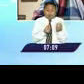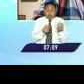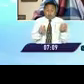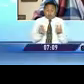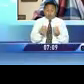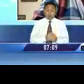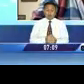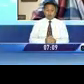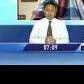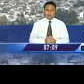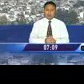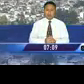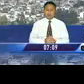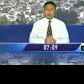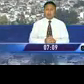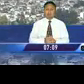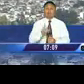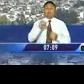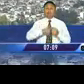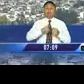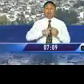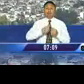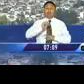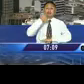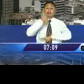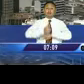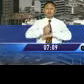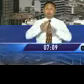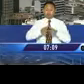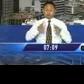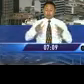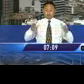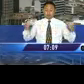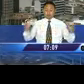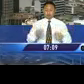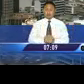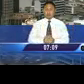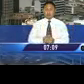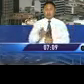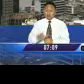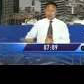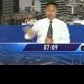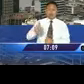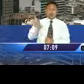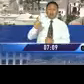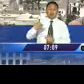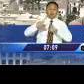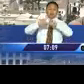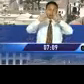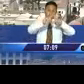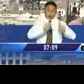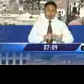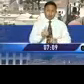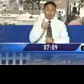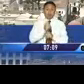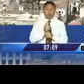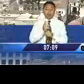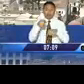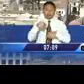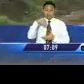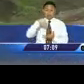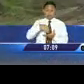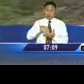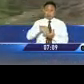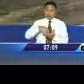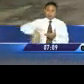Asamblea tiene esa fragmentación. Quito es una capital en expansión. Los requerimientos de cada sector son distintos. Por eso la llaman ciudad de